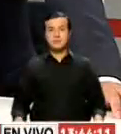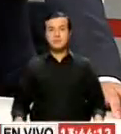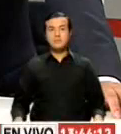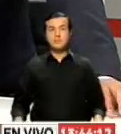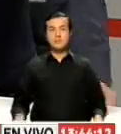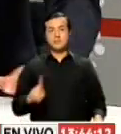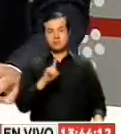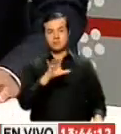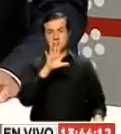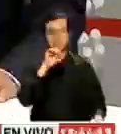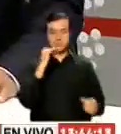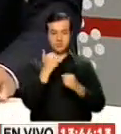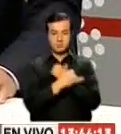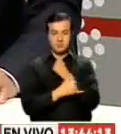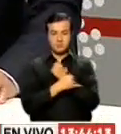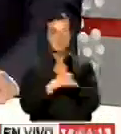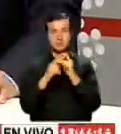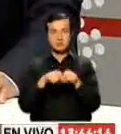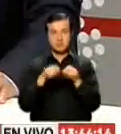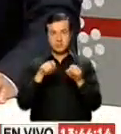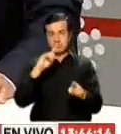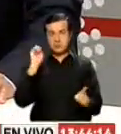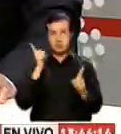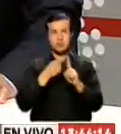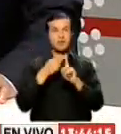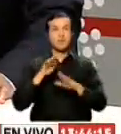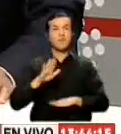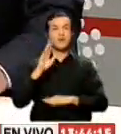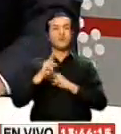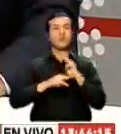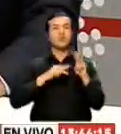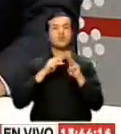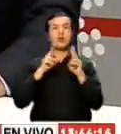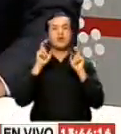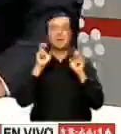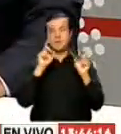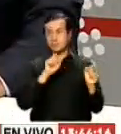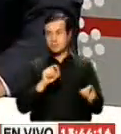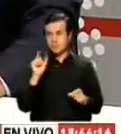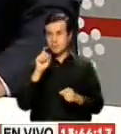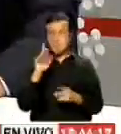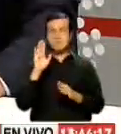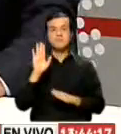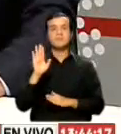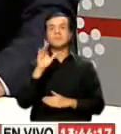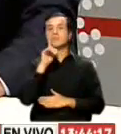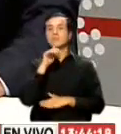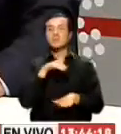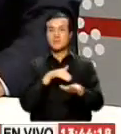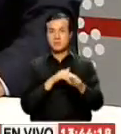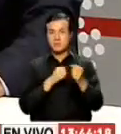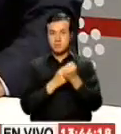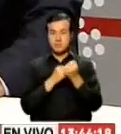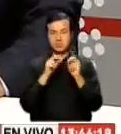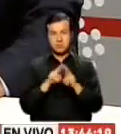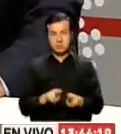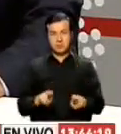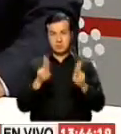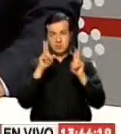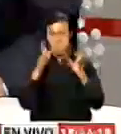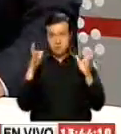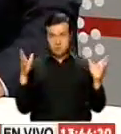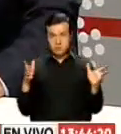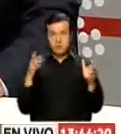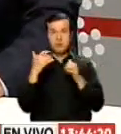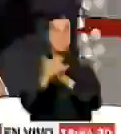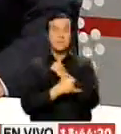Más de 150 países firmaron el primer pacto mundial sobre migraciones. El pacto es patrocinado por la ONU y busca permitir a